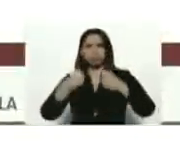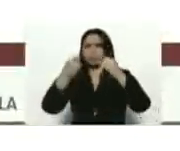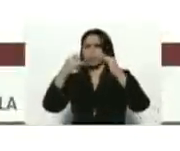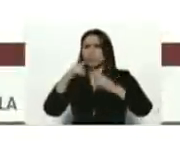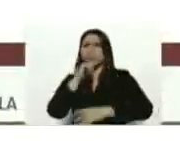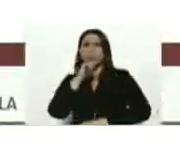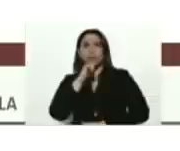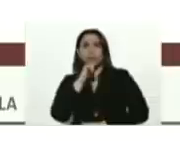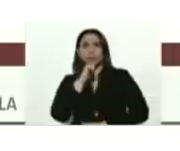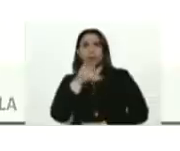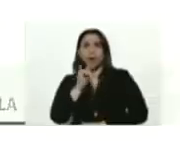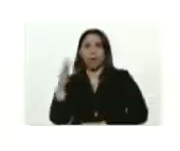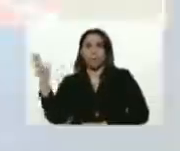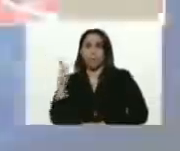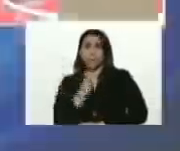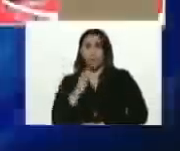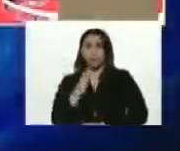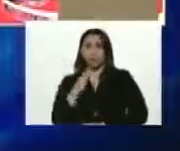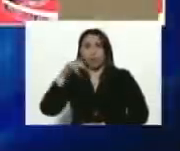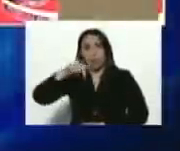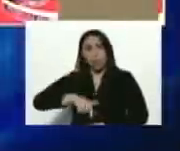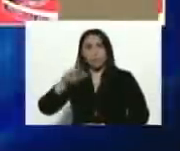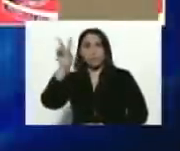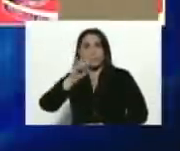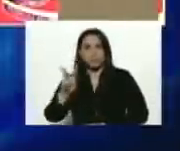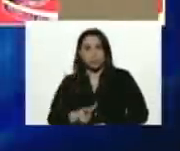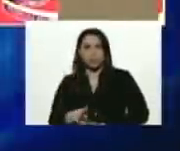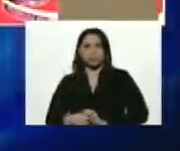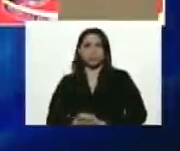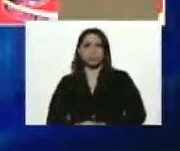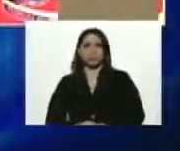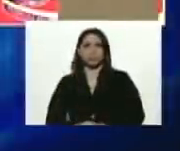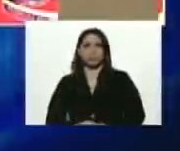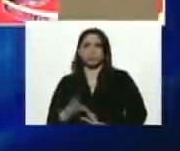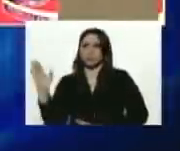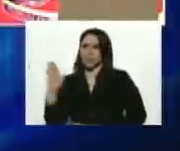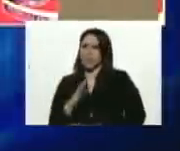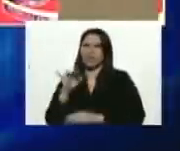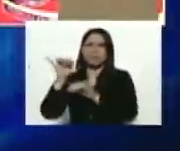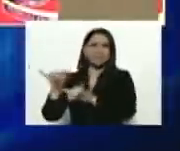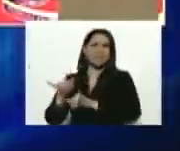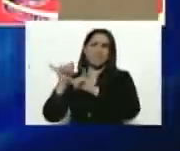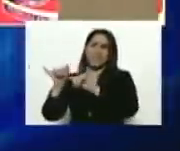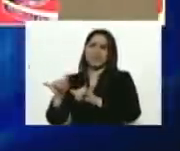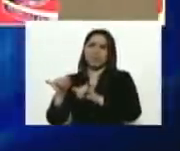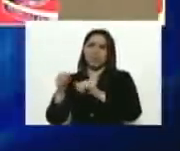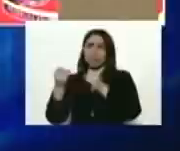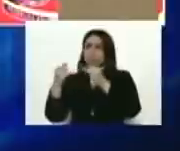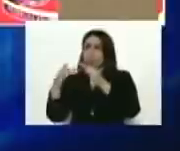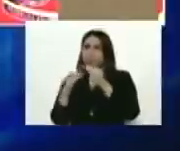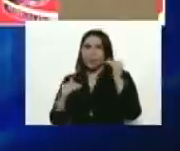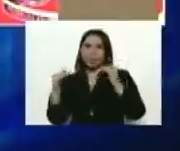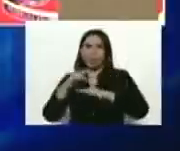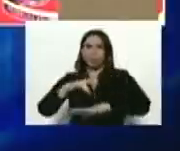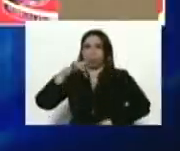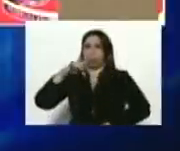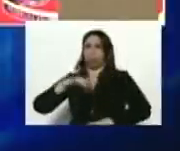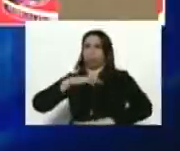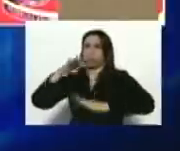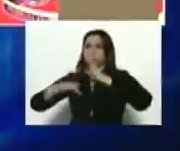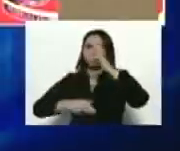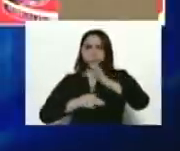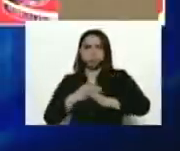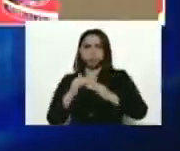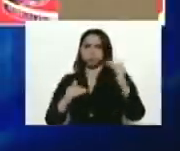están regresando hoy a Venezuela. Vienen con esa misma tasa exponencial de contagio, de